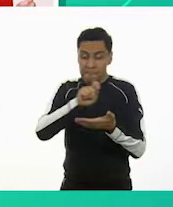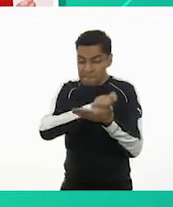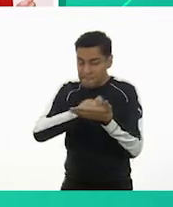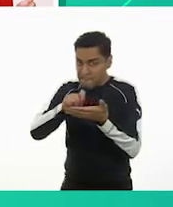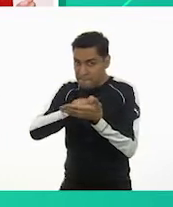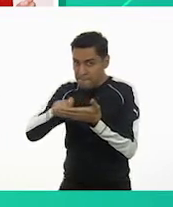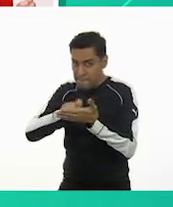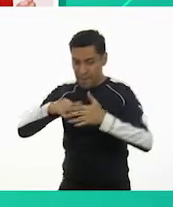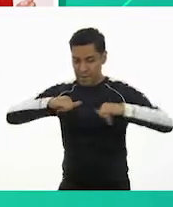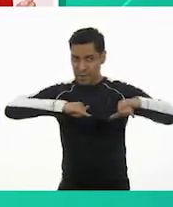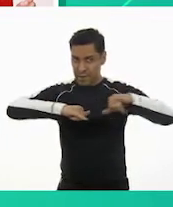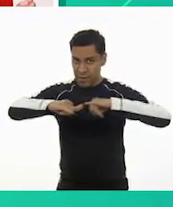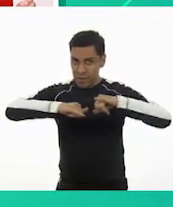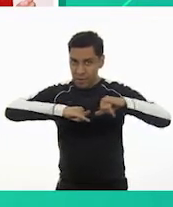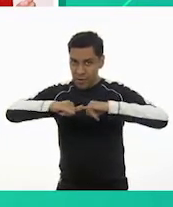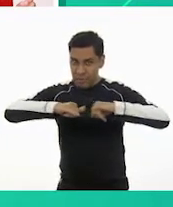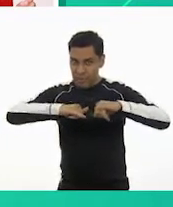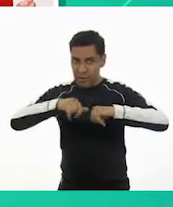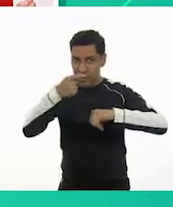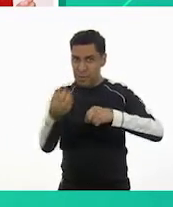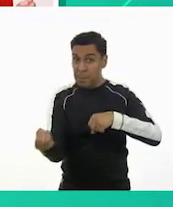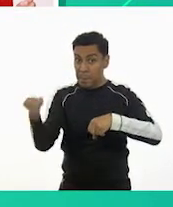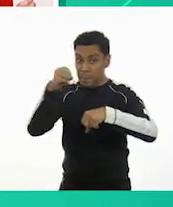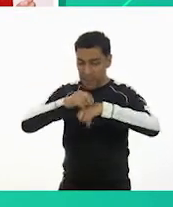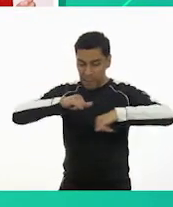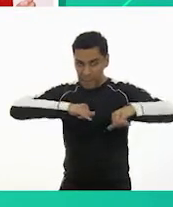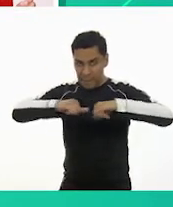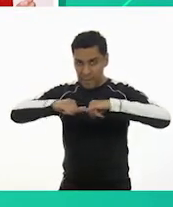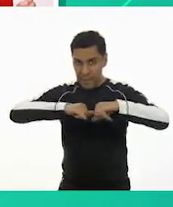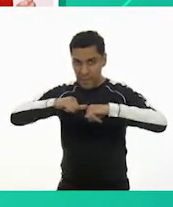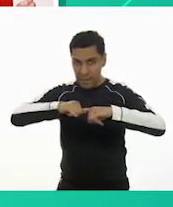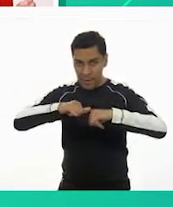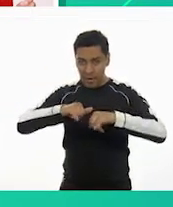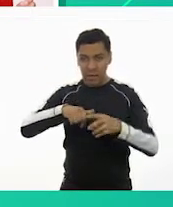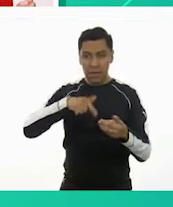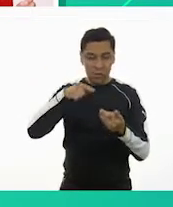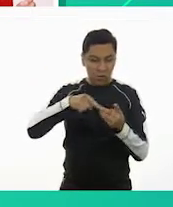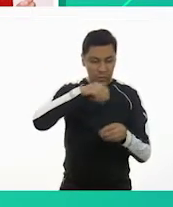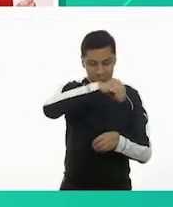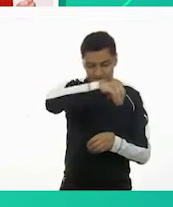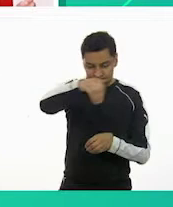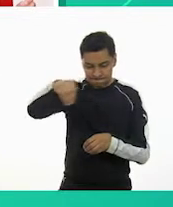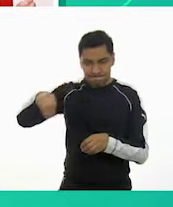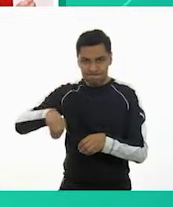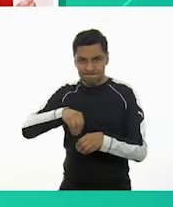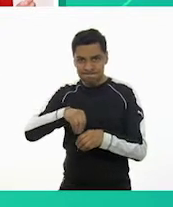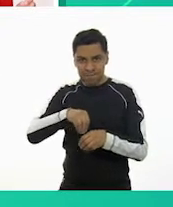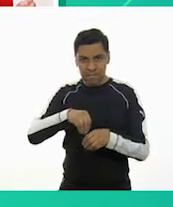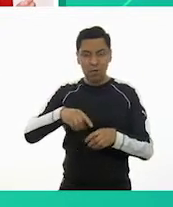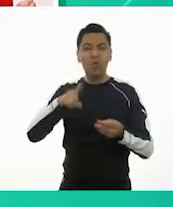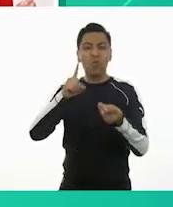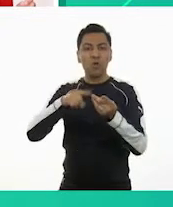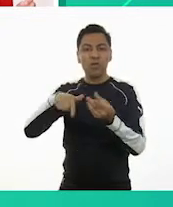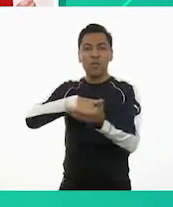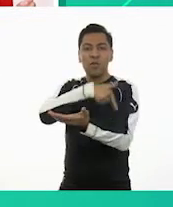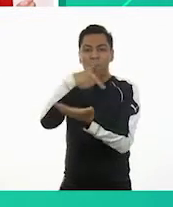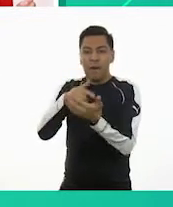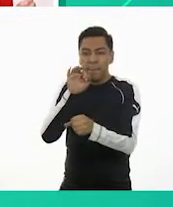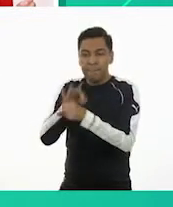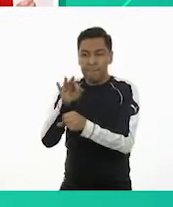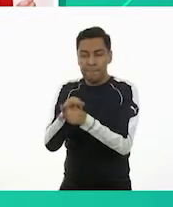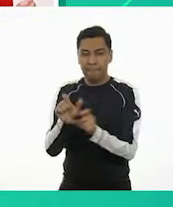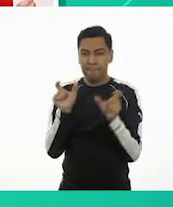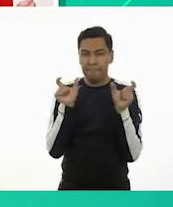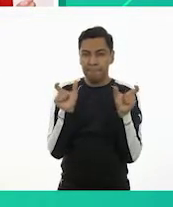Con geografía, incluye al menos un mapa donde ubiques las áreas naturales protegidas o los lugares donde habitan las especies en